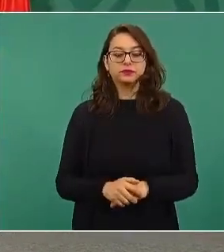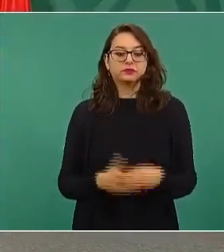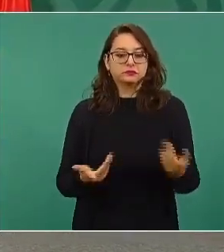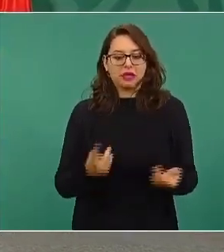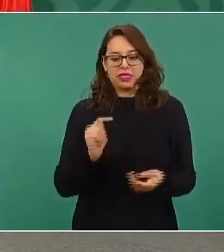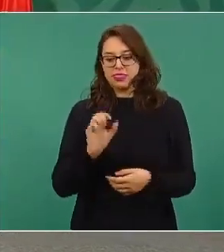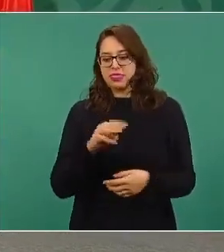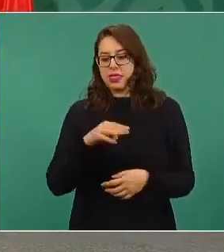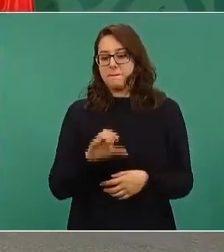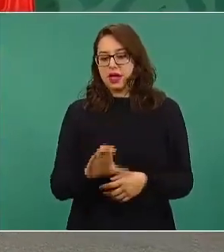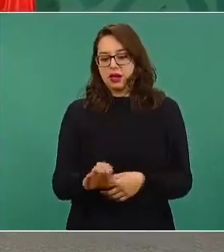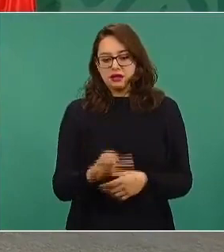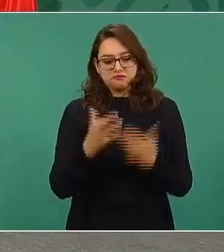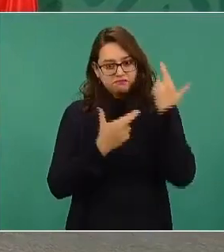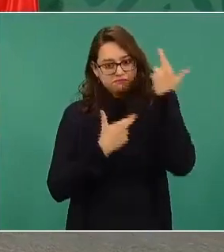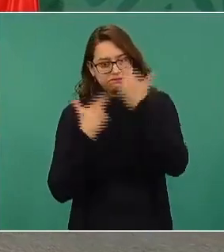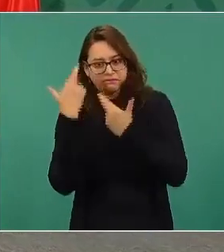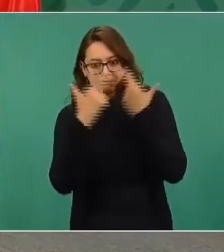evaluar